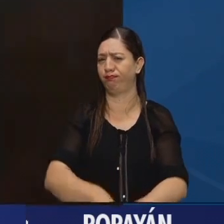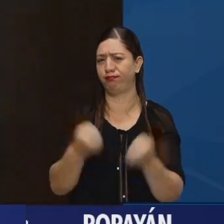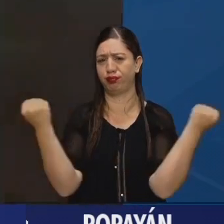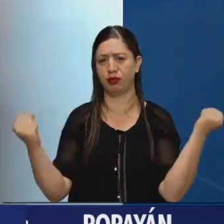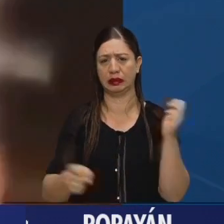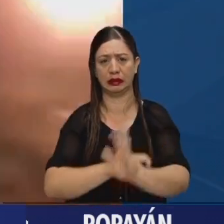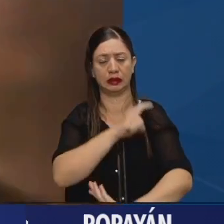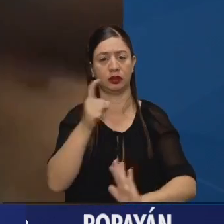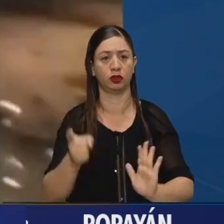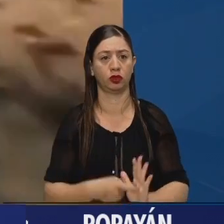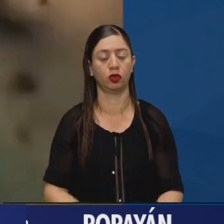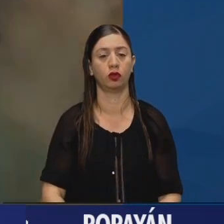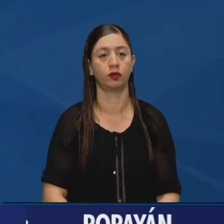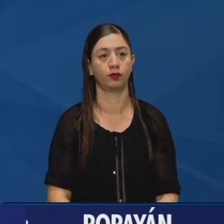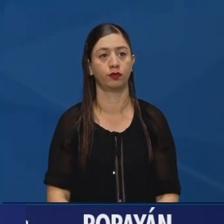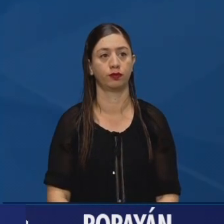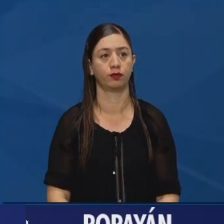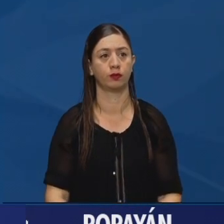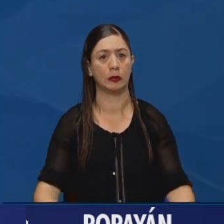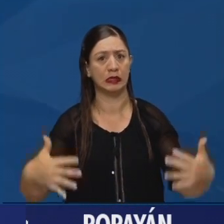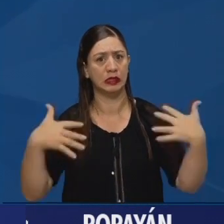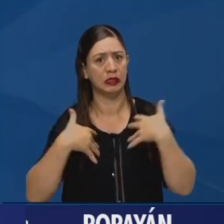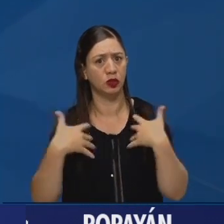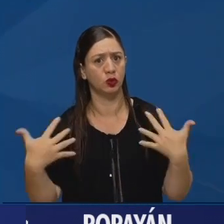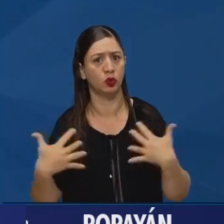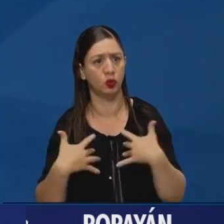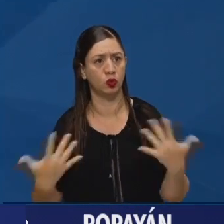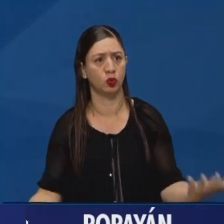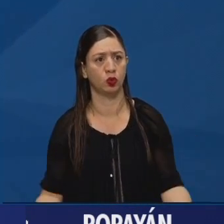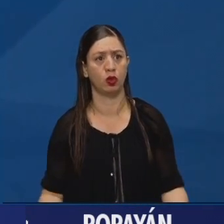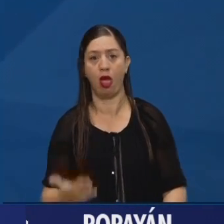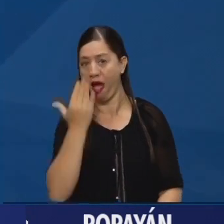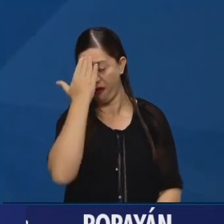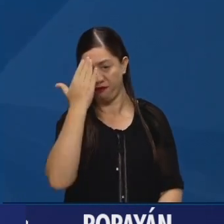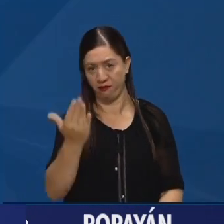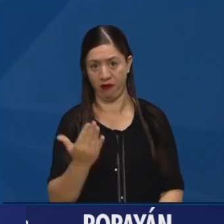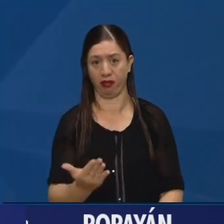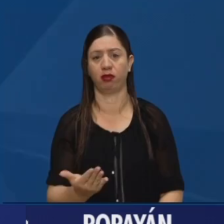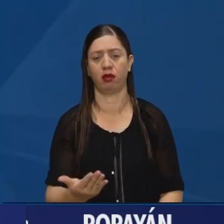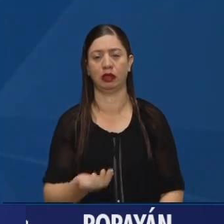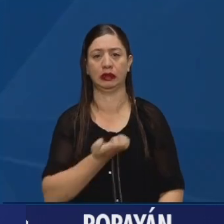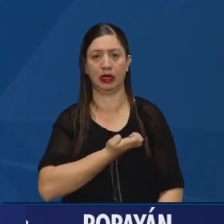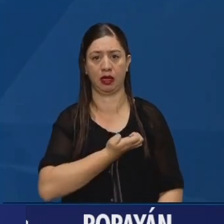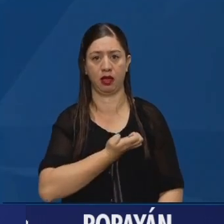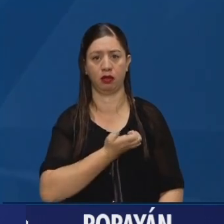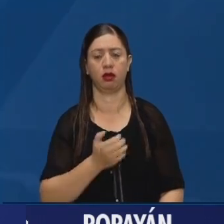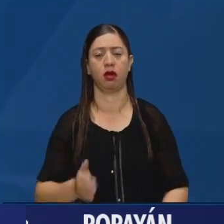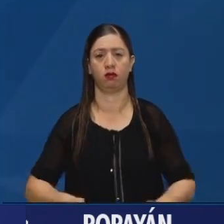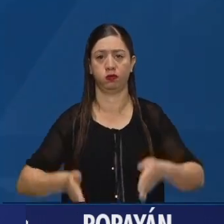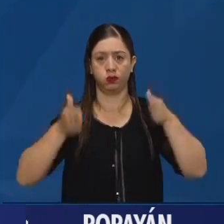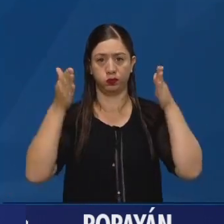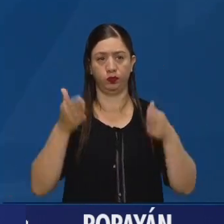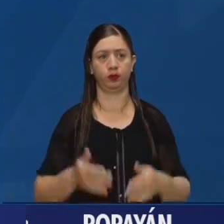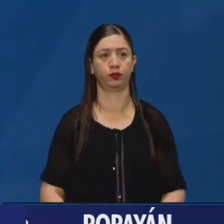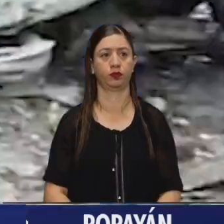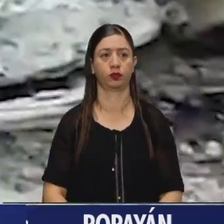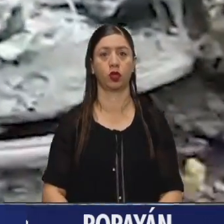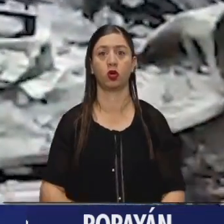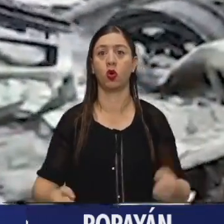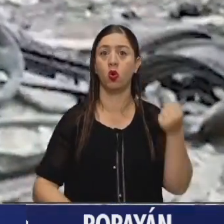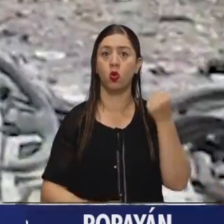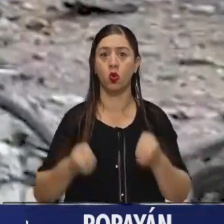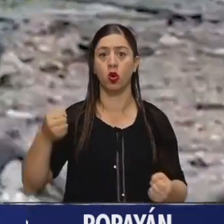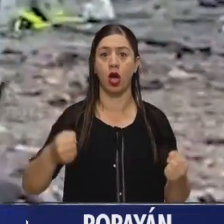destruida. Sufrimos un atentado en las instalaciones de la alcaldía municipal, un carrobomba que ha